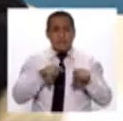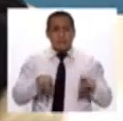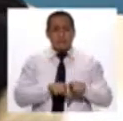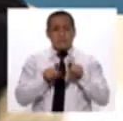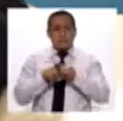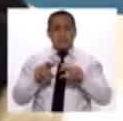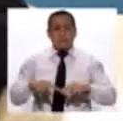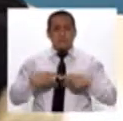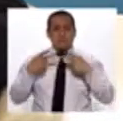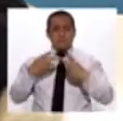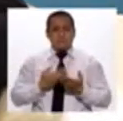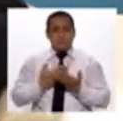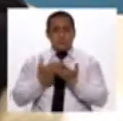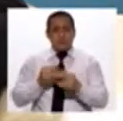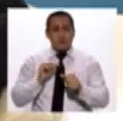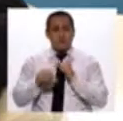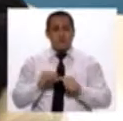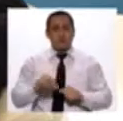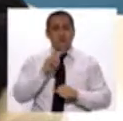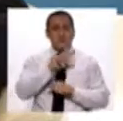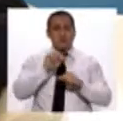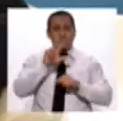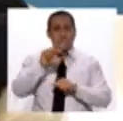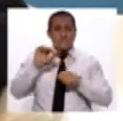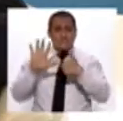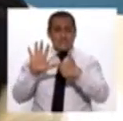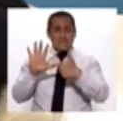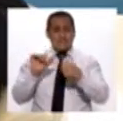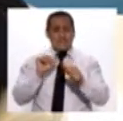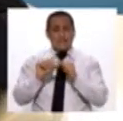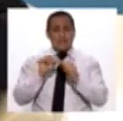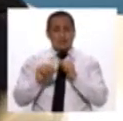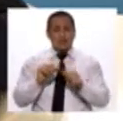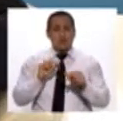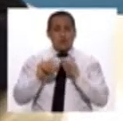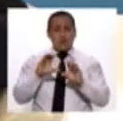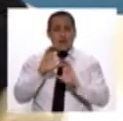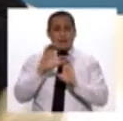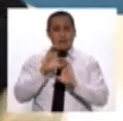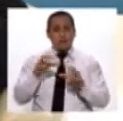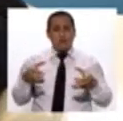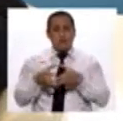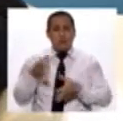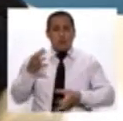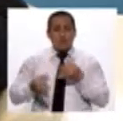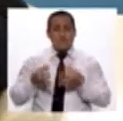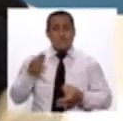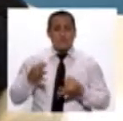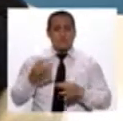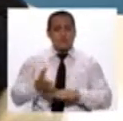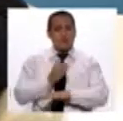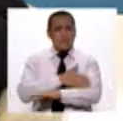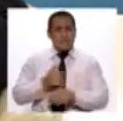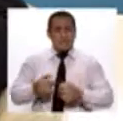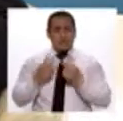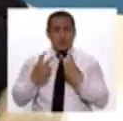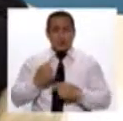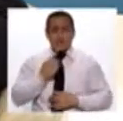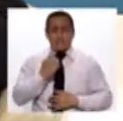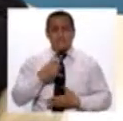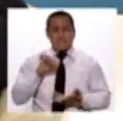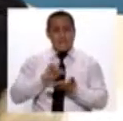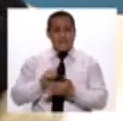venía duplicado en la Constitución del 79, que era el artículo 236, siempre en el capítulo del Poder Judicial. Y lo que ha ocurrido